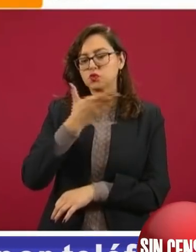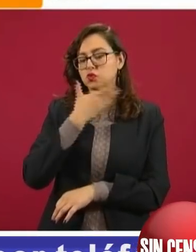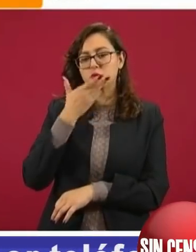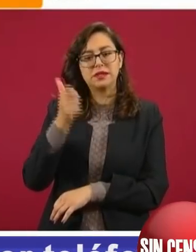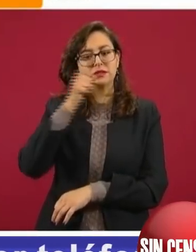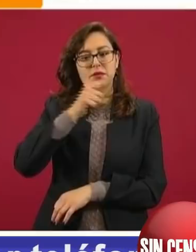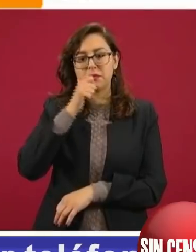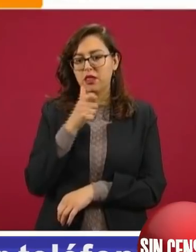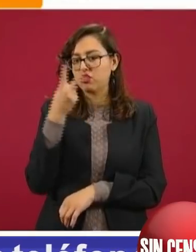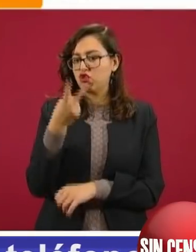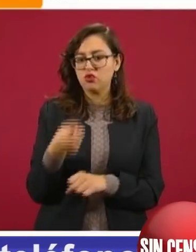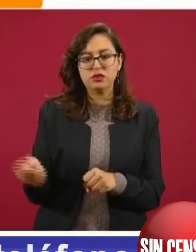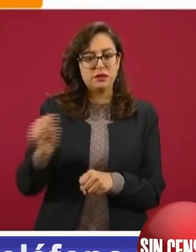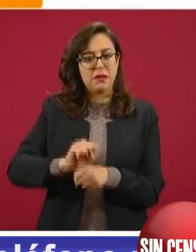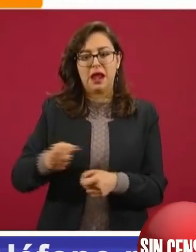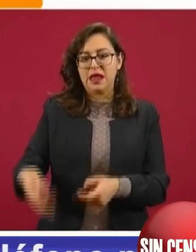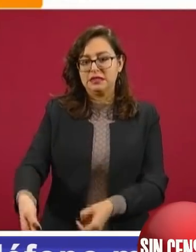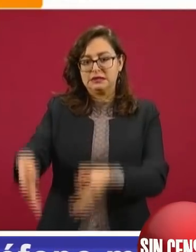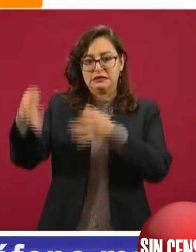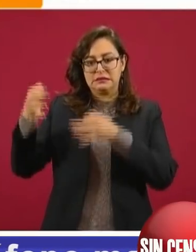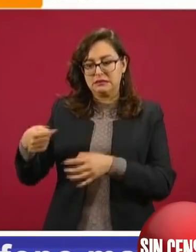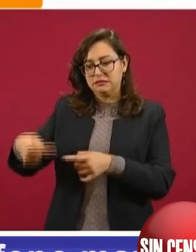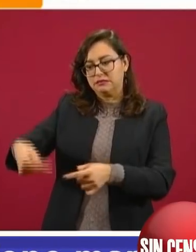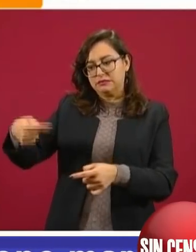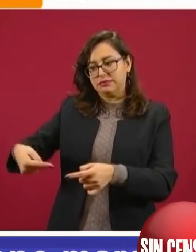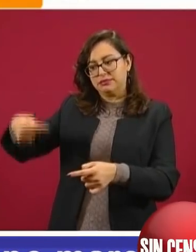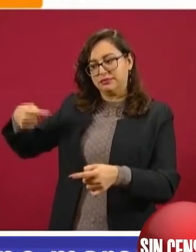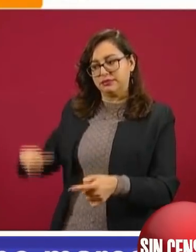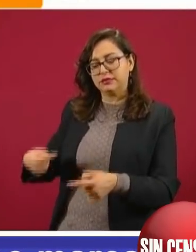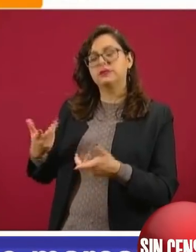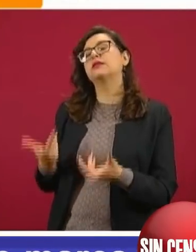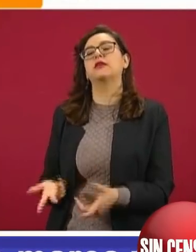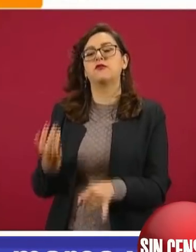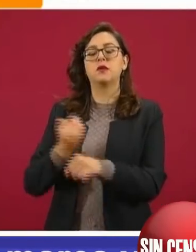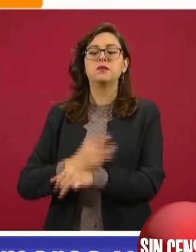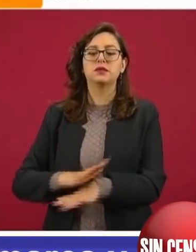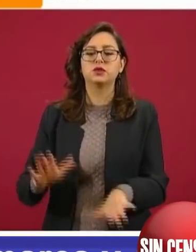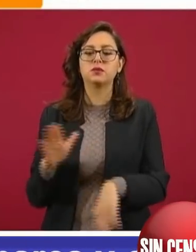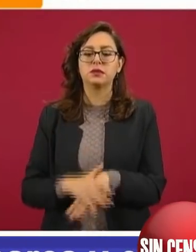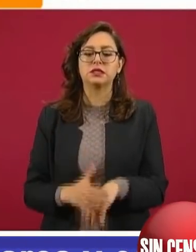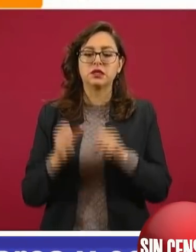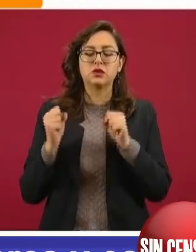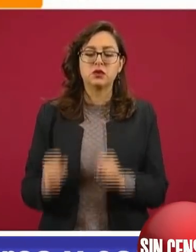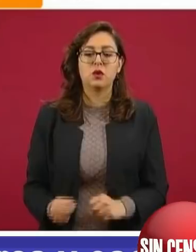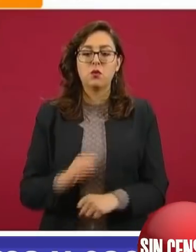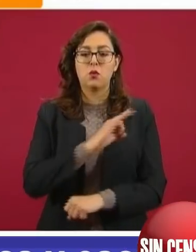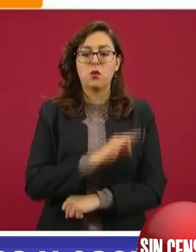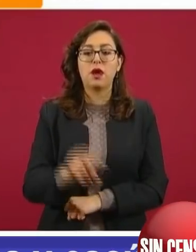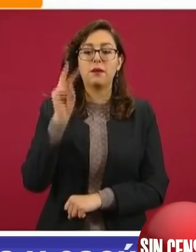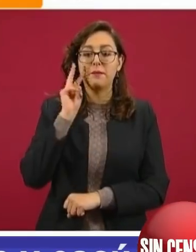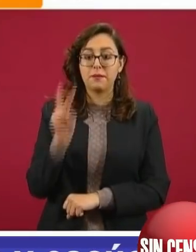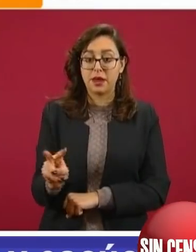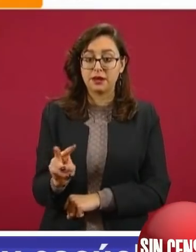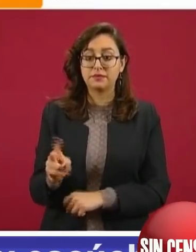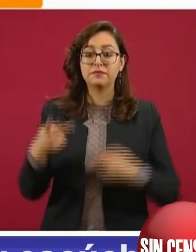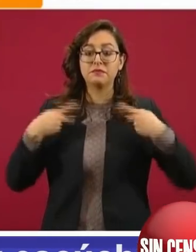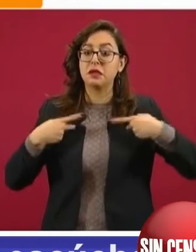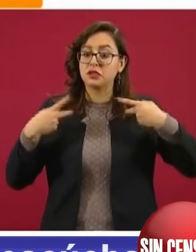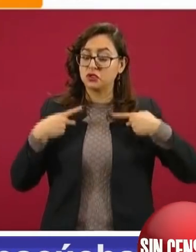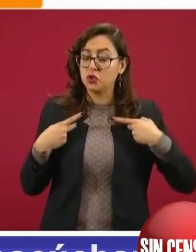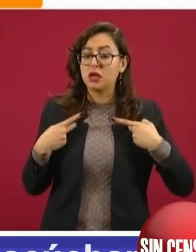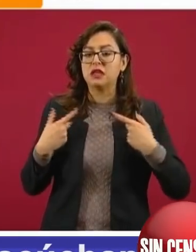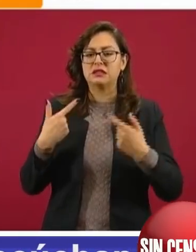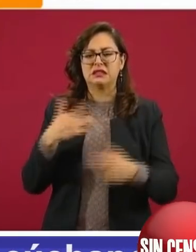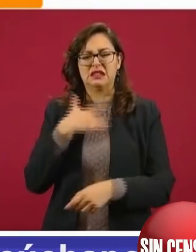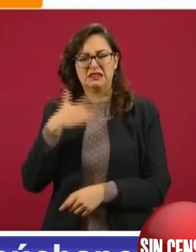en el México y en el mundo, y vemos que 42% de las personas que tienen los síntomas de COVID y